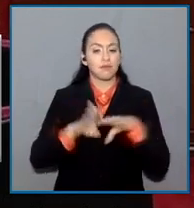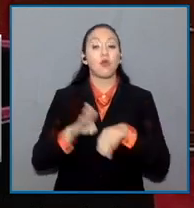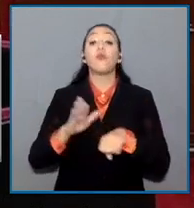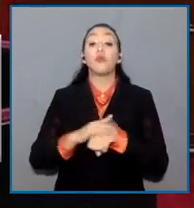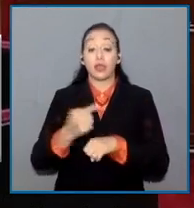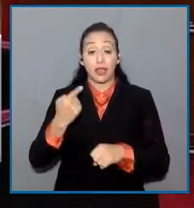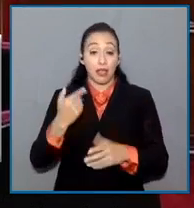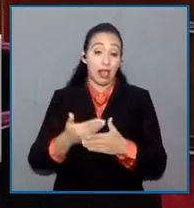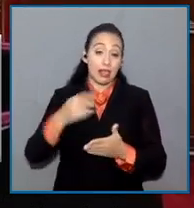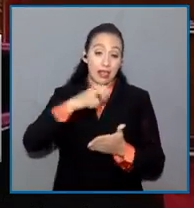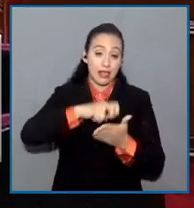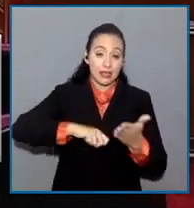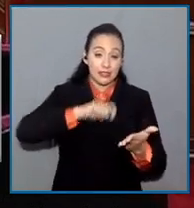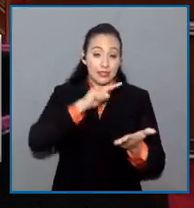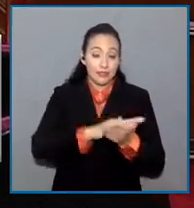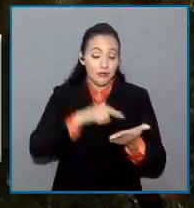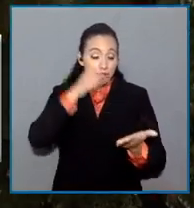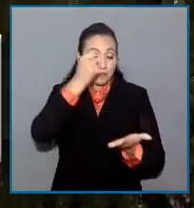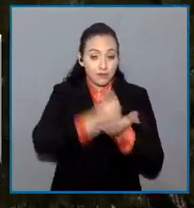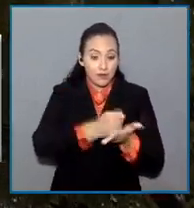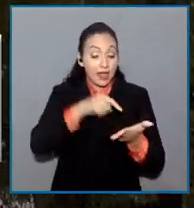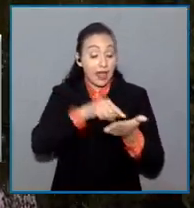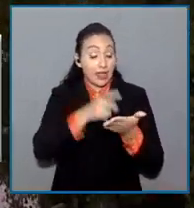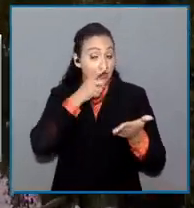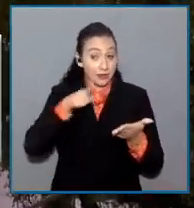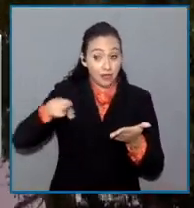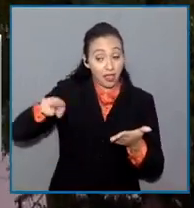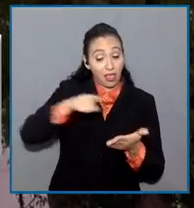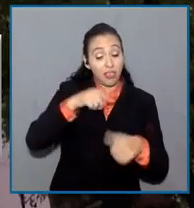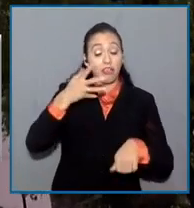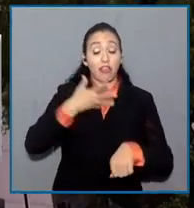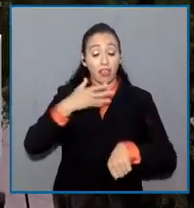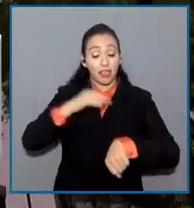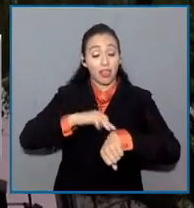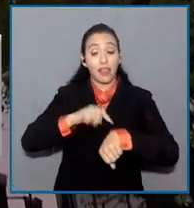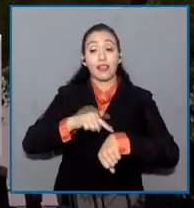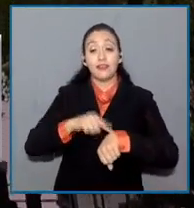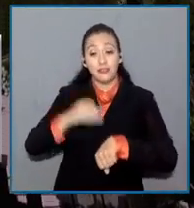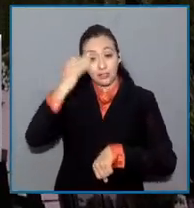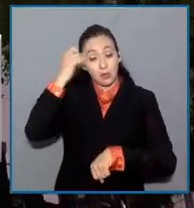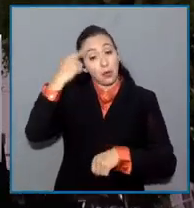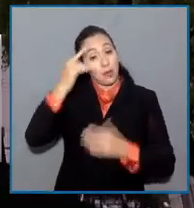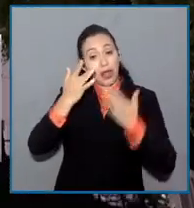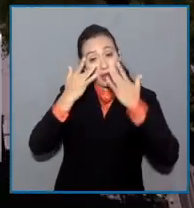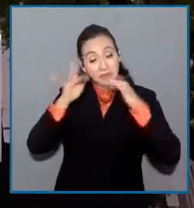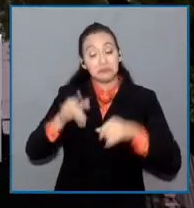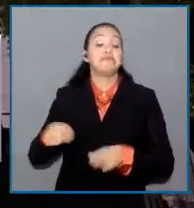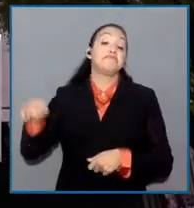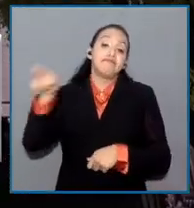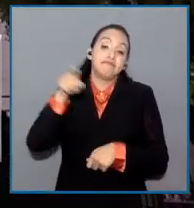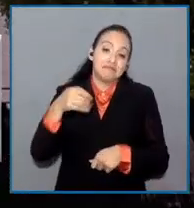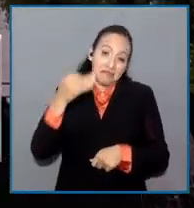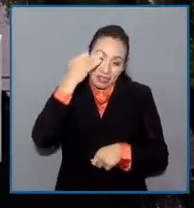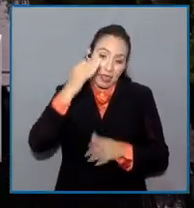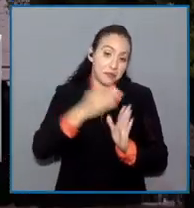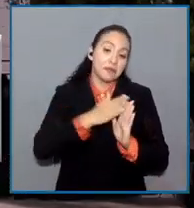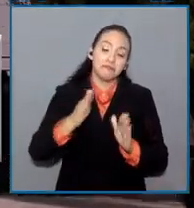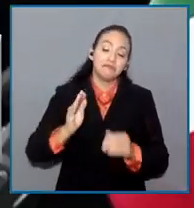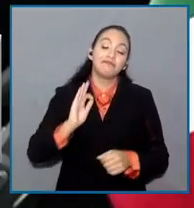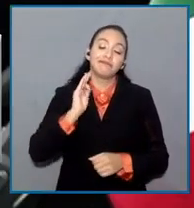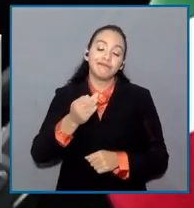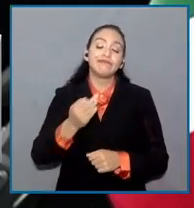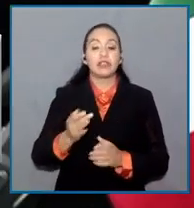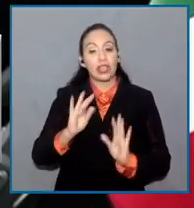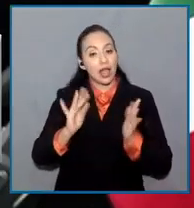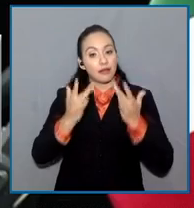15 de septiembre en el Diario Oficial de la Federación. Informan su decisión de declinar en el proceso para la elección de ministras y